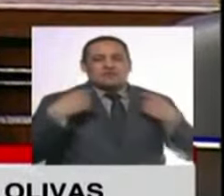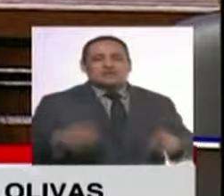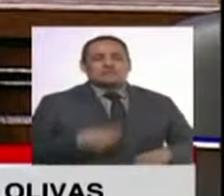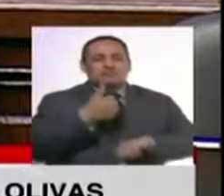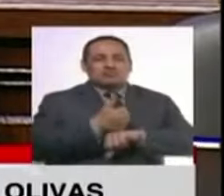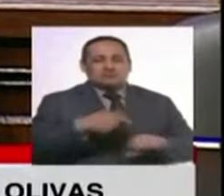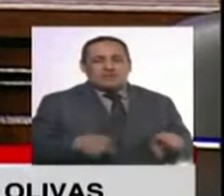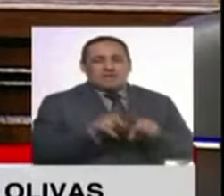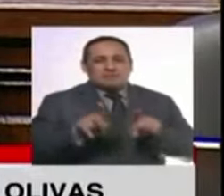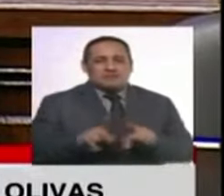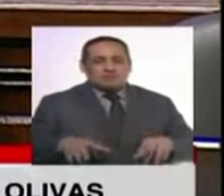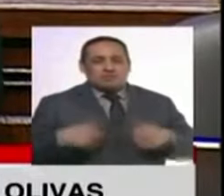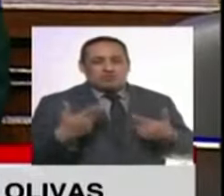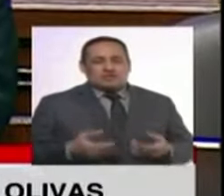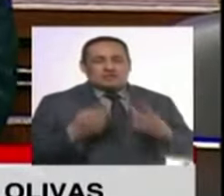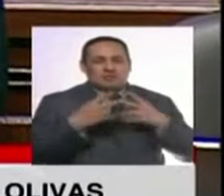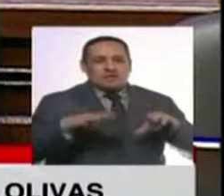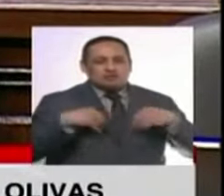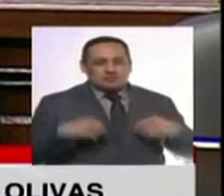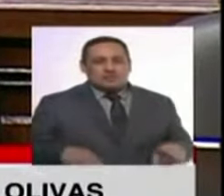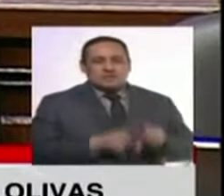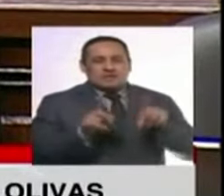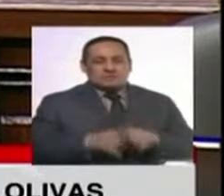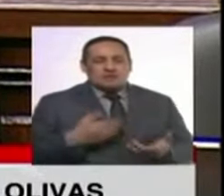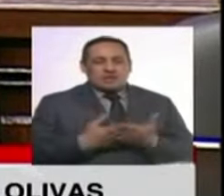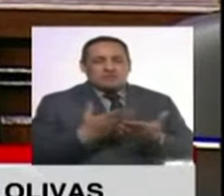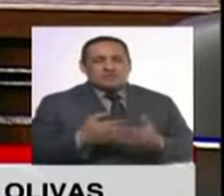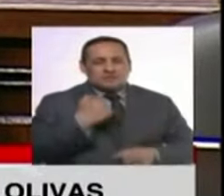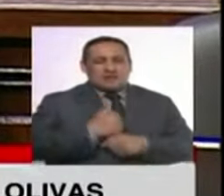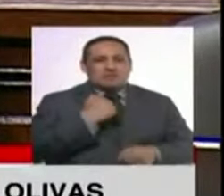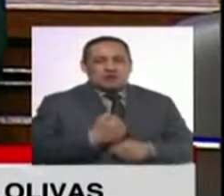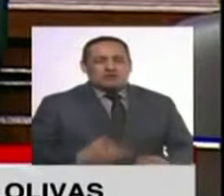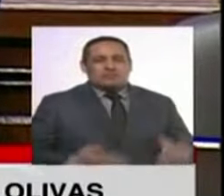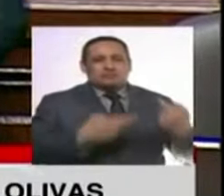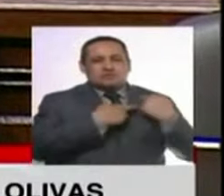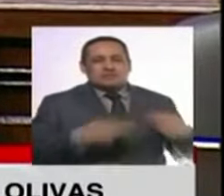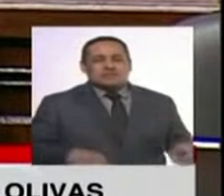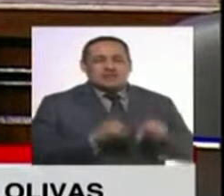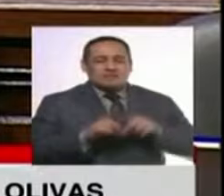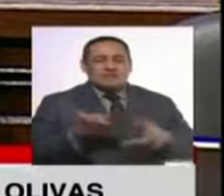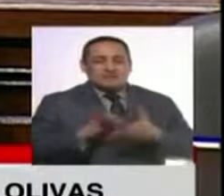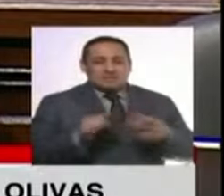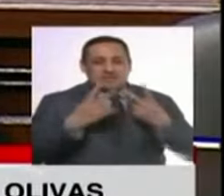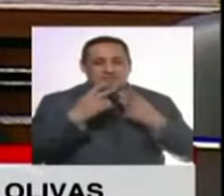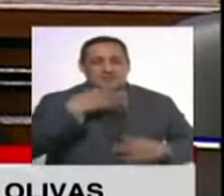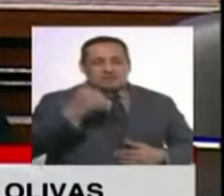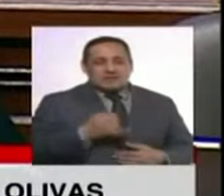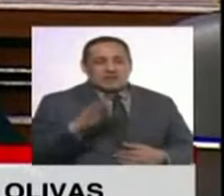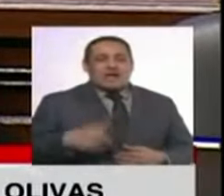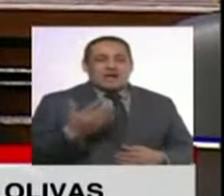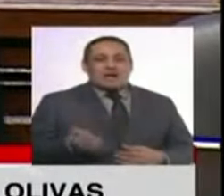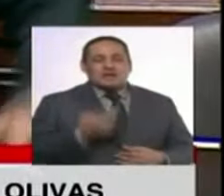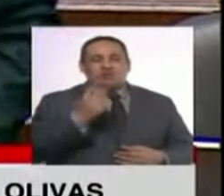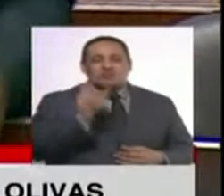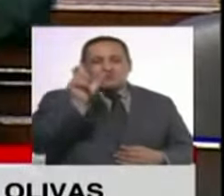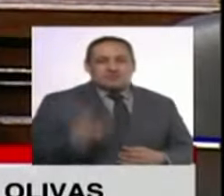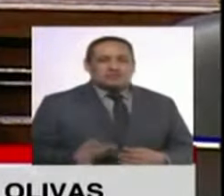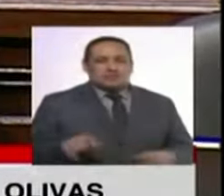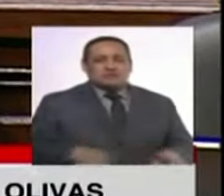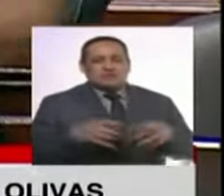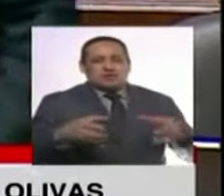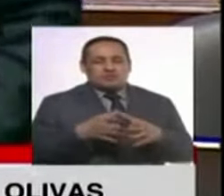poder asumir una determinada tarea o responsabilidad Pues que simplemente existe un oficial